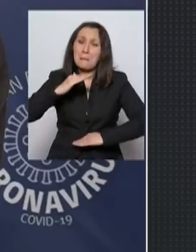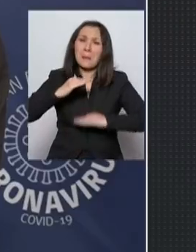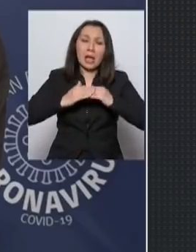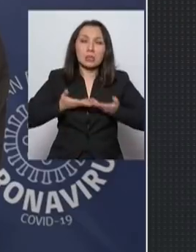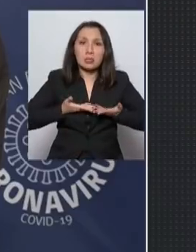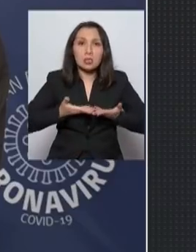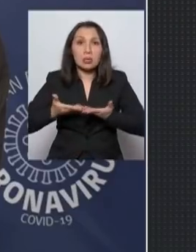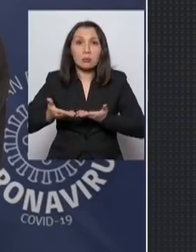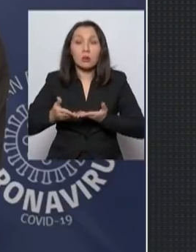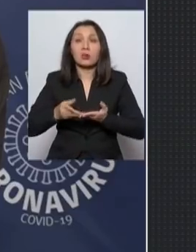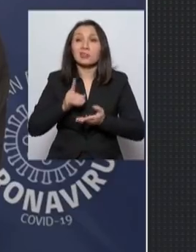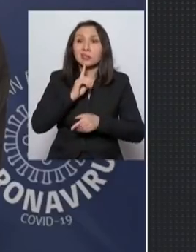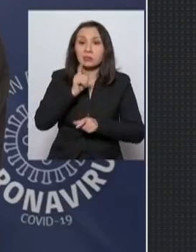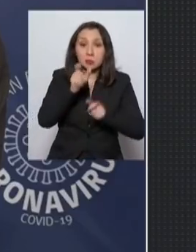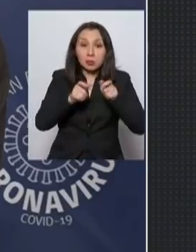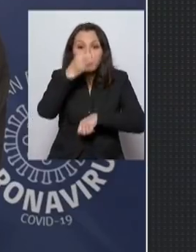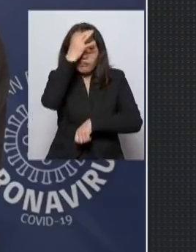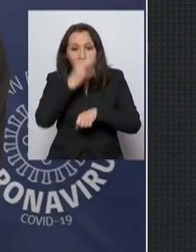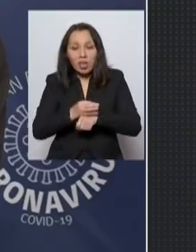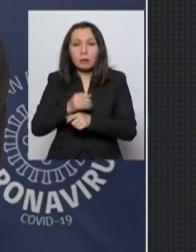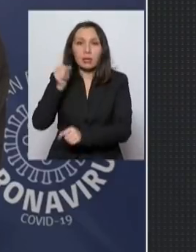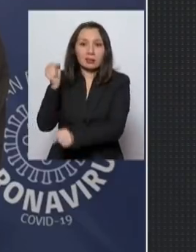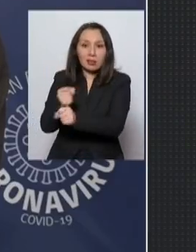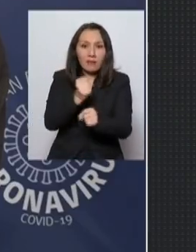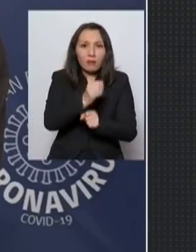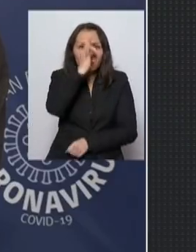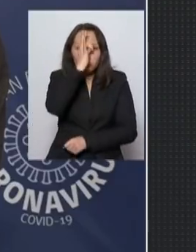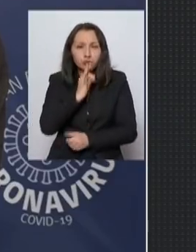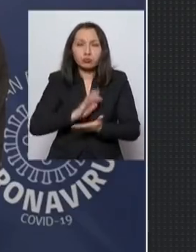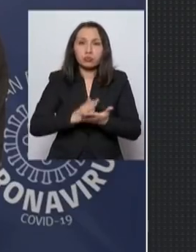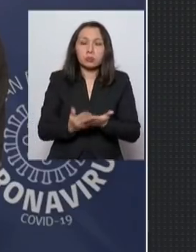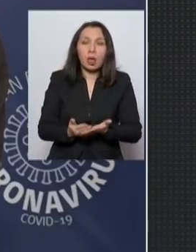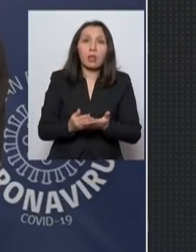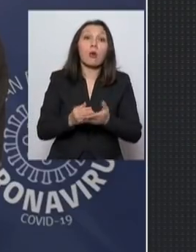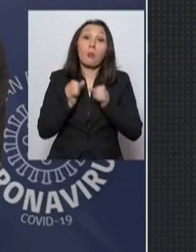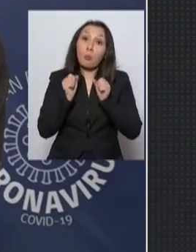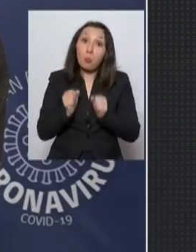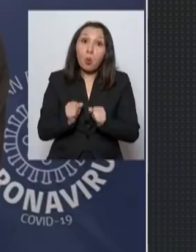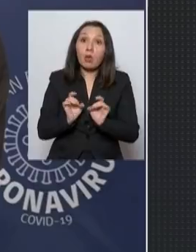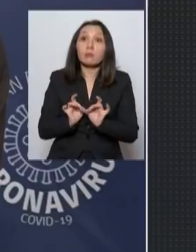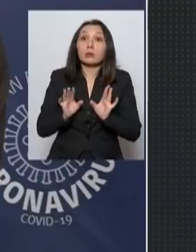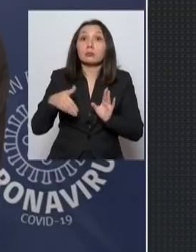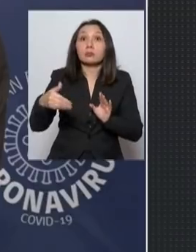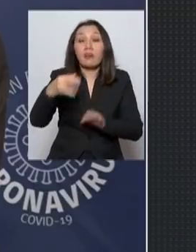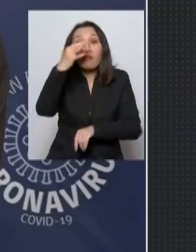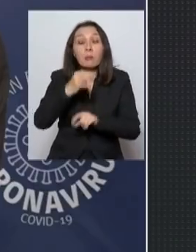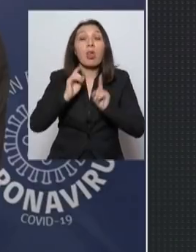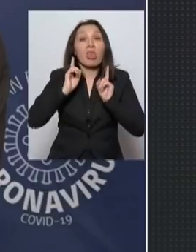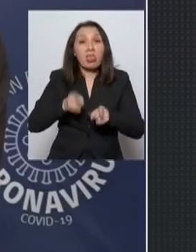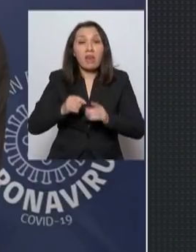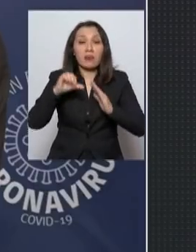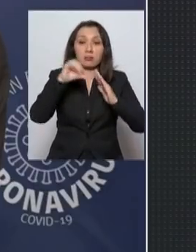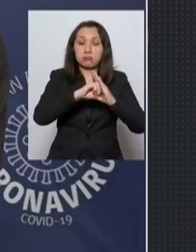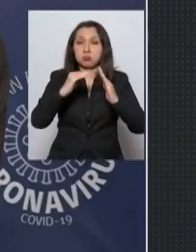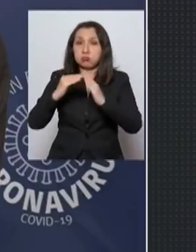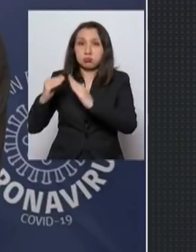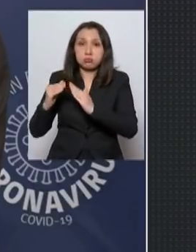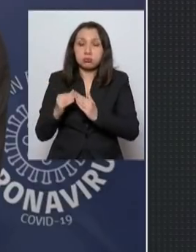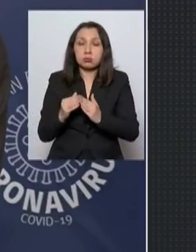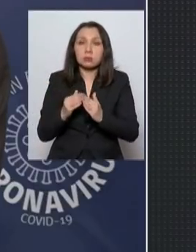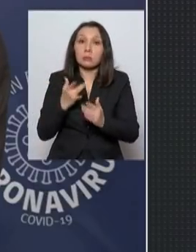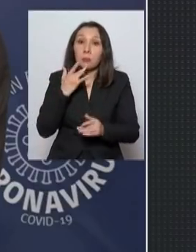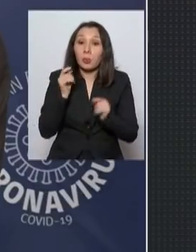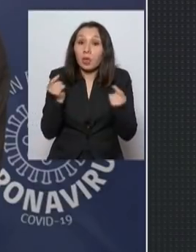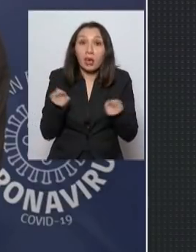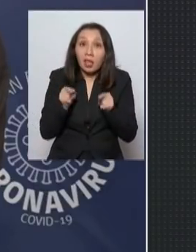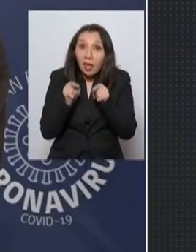que están enfermos, los trabajadores de salud, los que pueden enfermarse, los que deben hacer cuarentena, porque